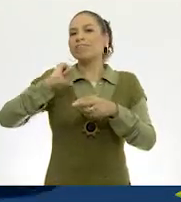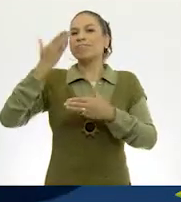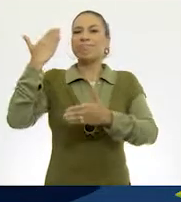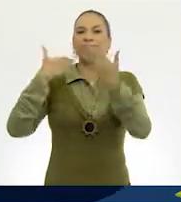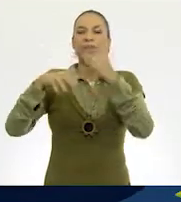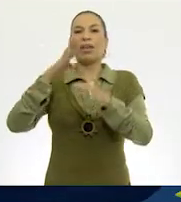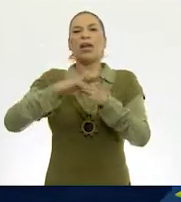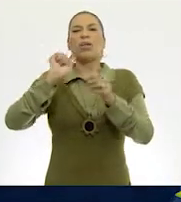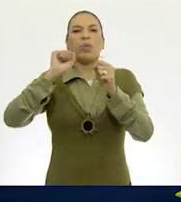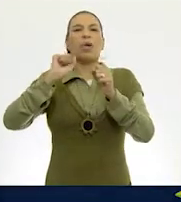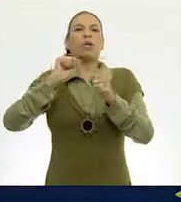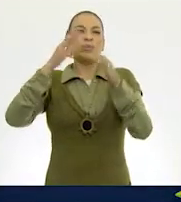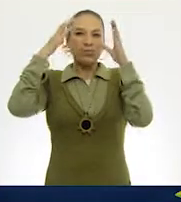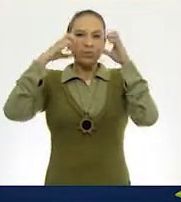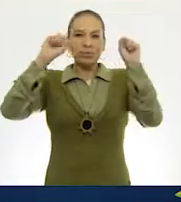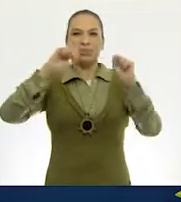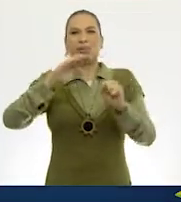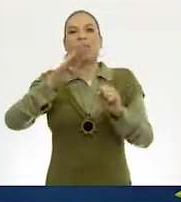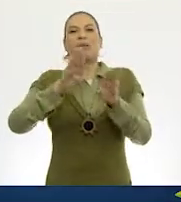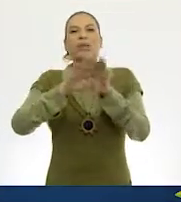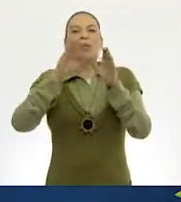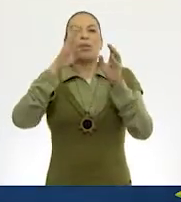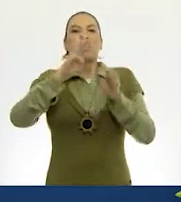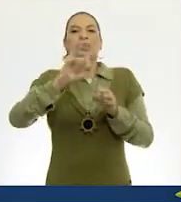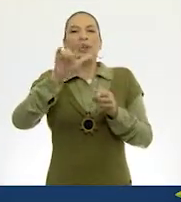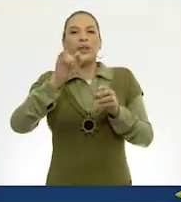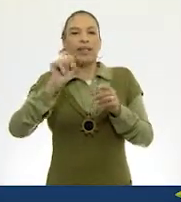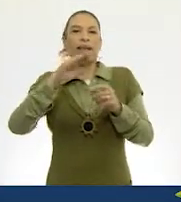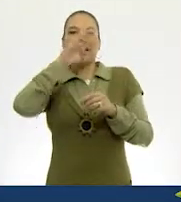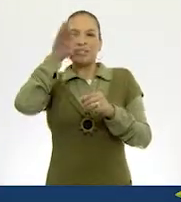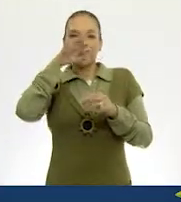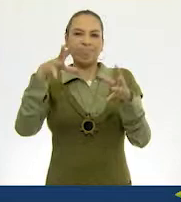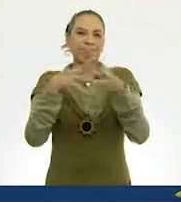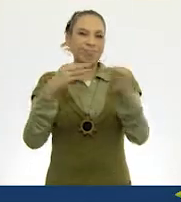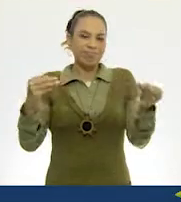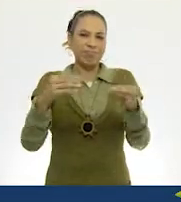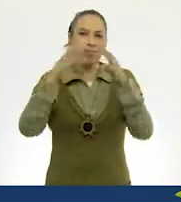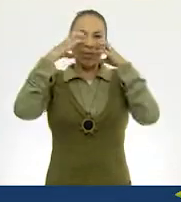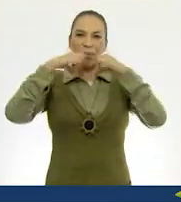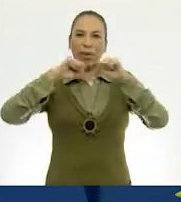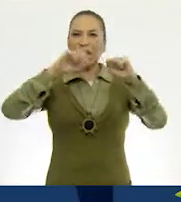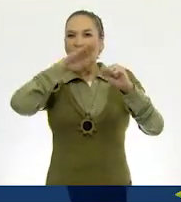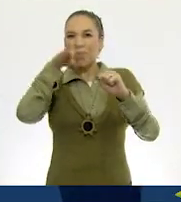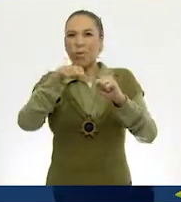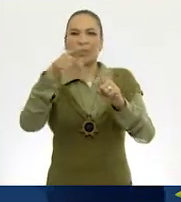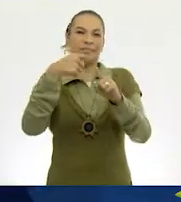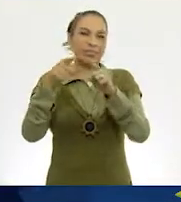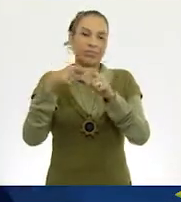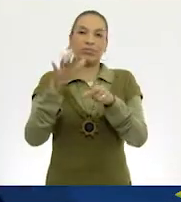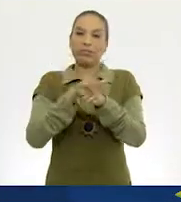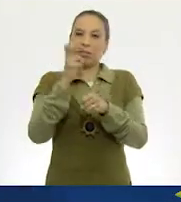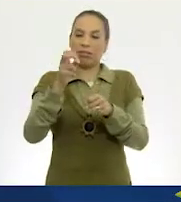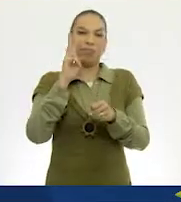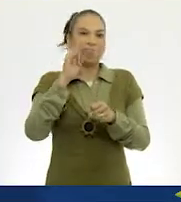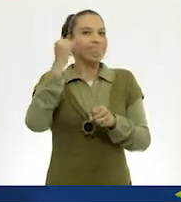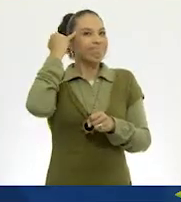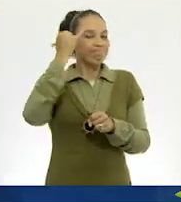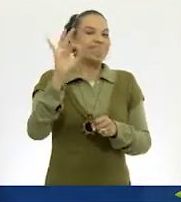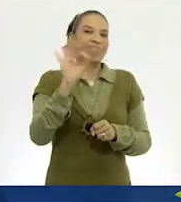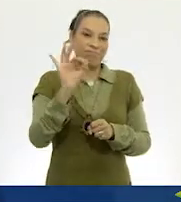bisontes extintos, a elefantes extintos, a mamuts, por ejemplo. Entonces eso fortaleció mucho la